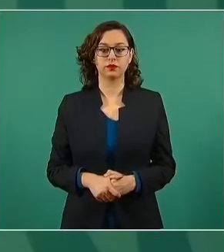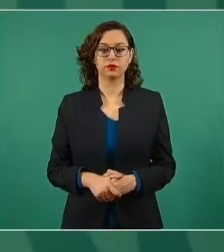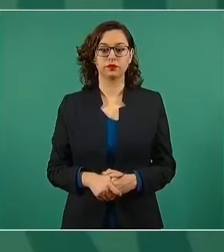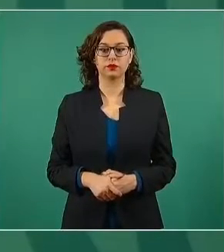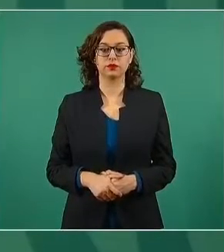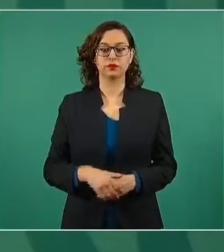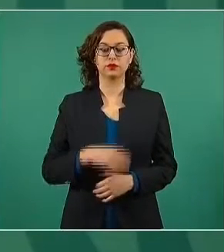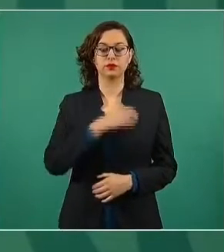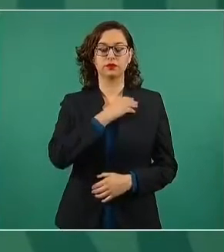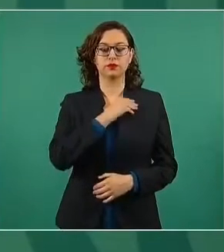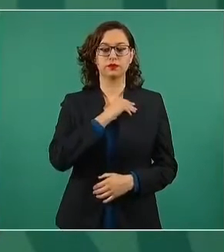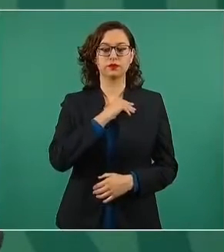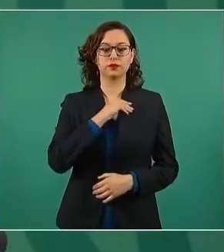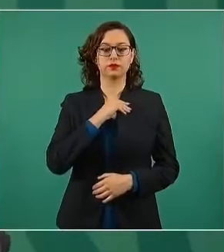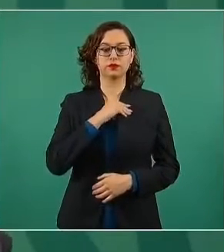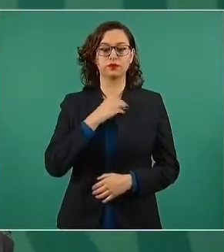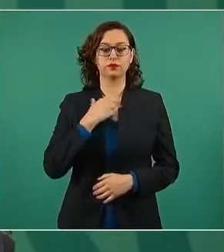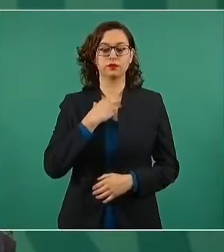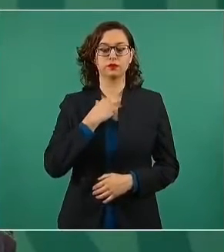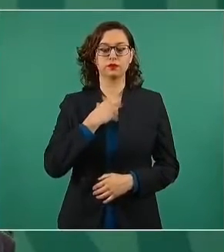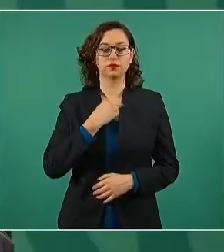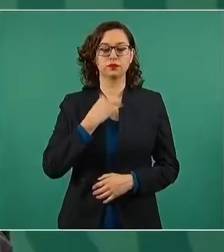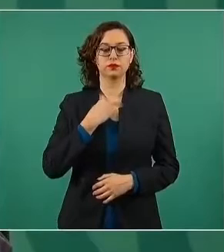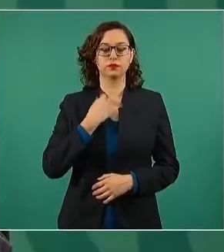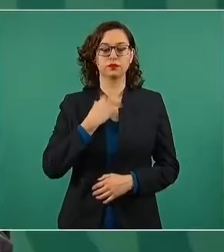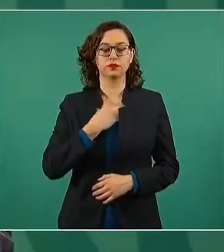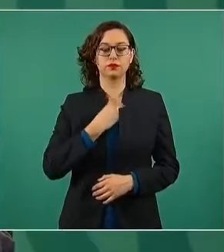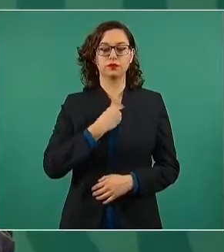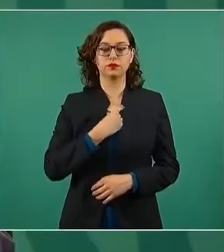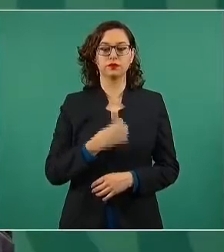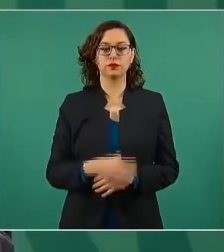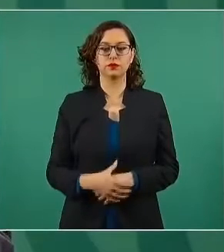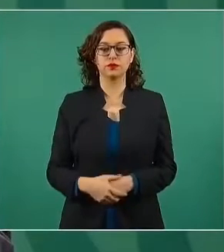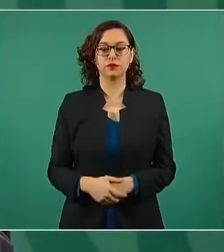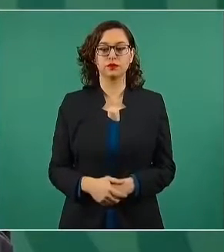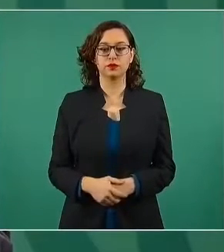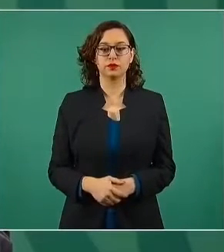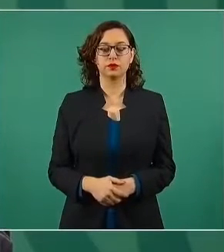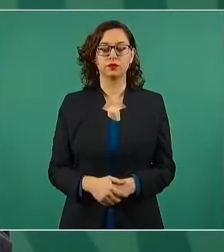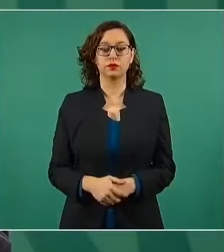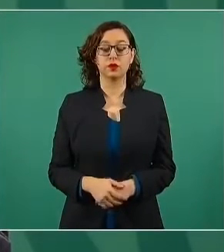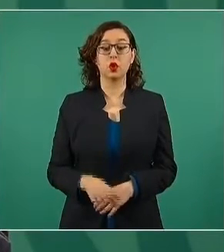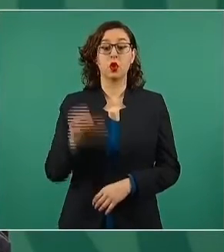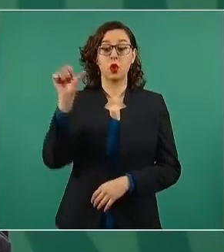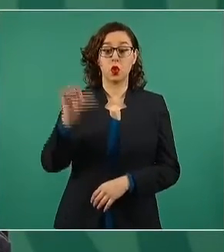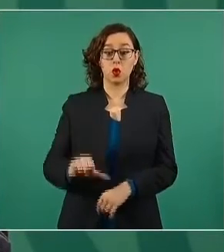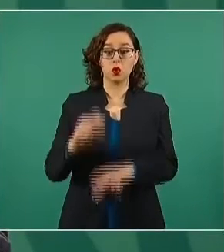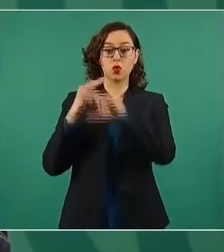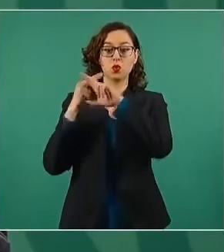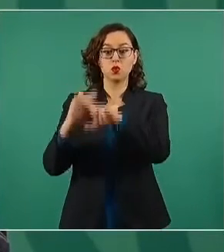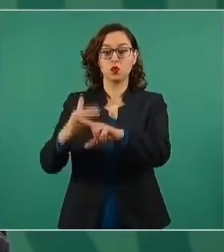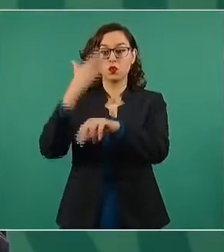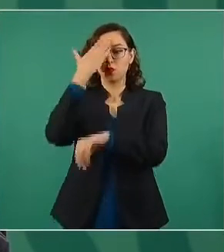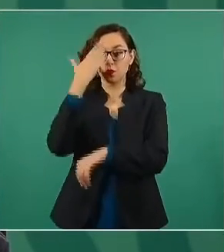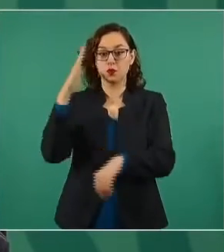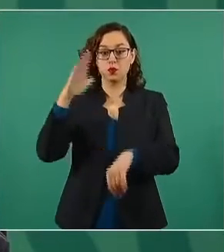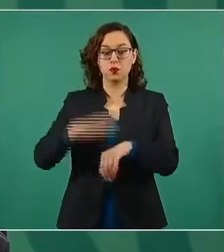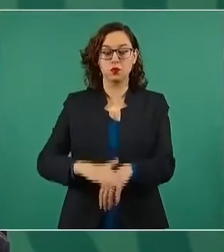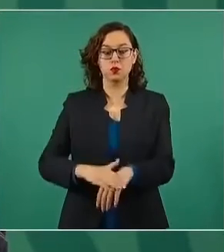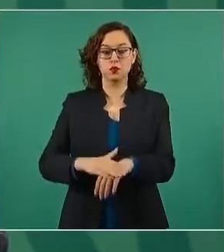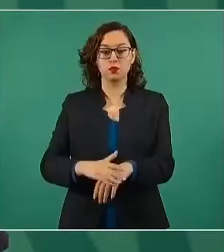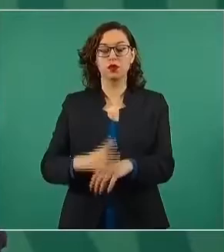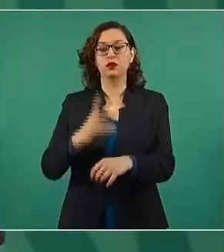conmemorar el segundo aniversario de la Constitución de la Guardia Nacional.